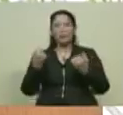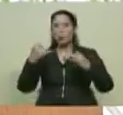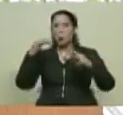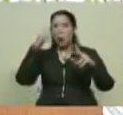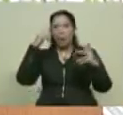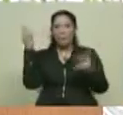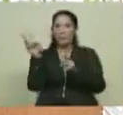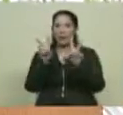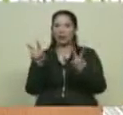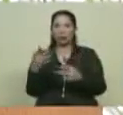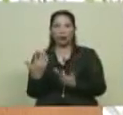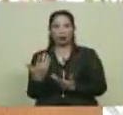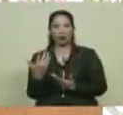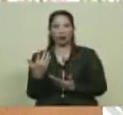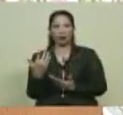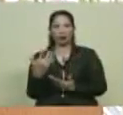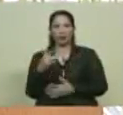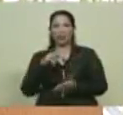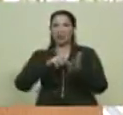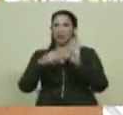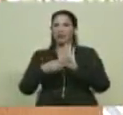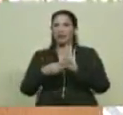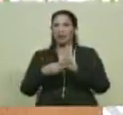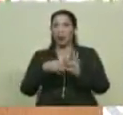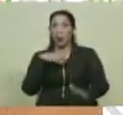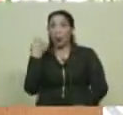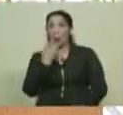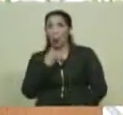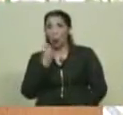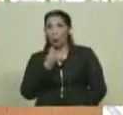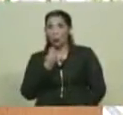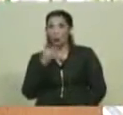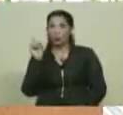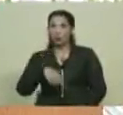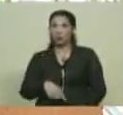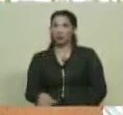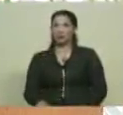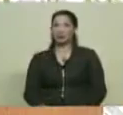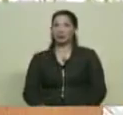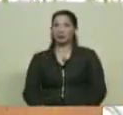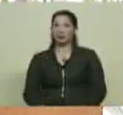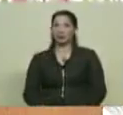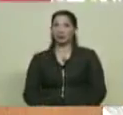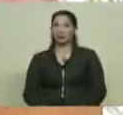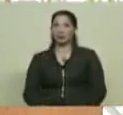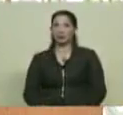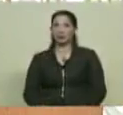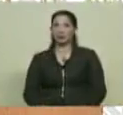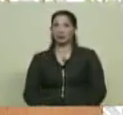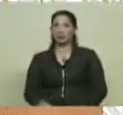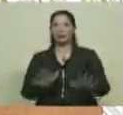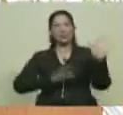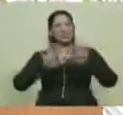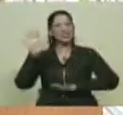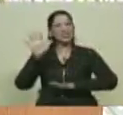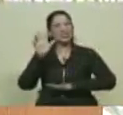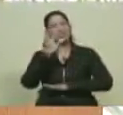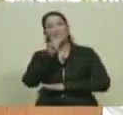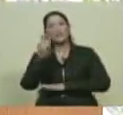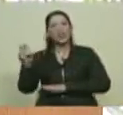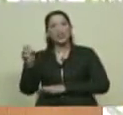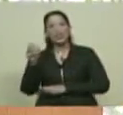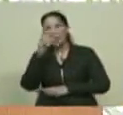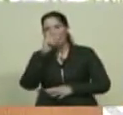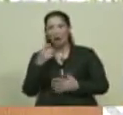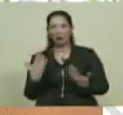momento? Le digo esto a los jóvenes, pero también los digo a los que tenían en ese momento 15, 20 años. ¿Qué era